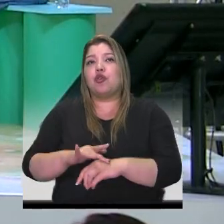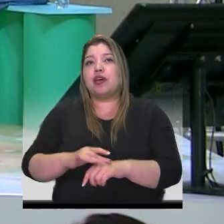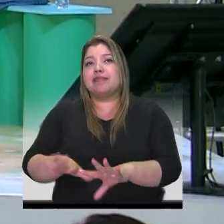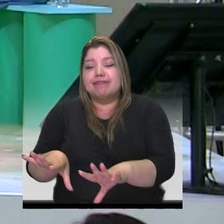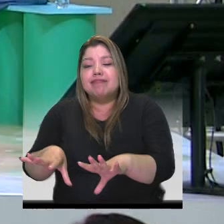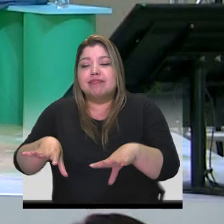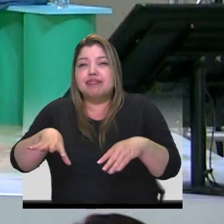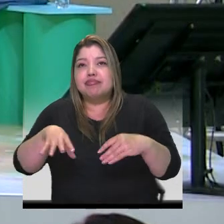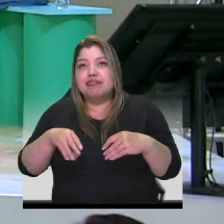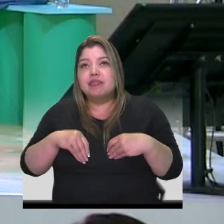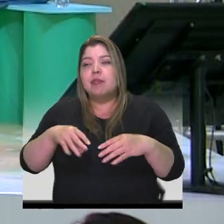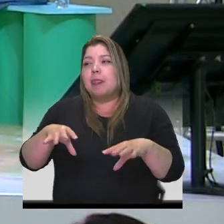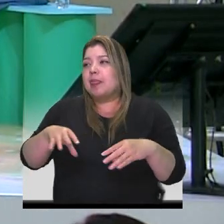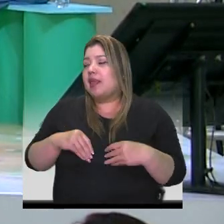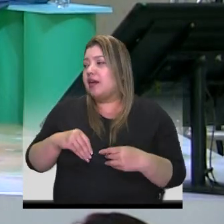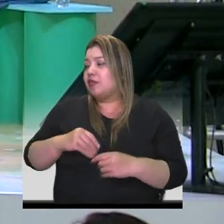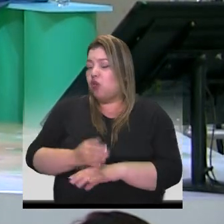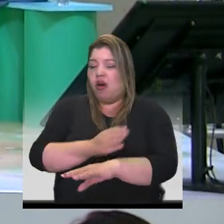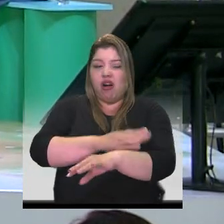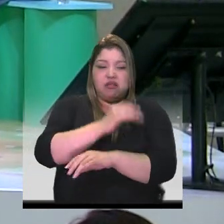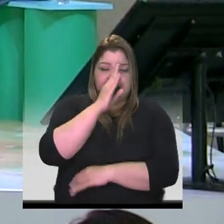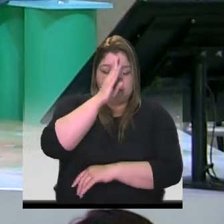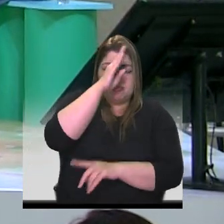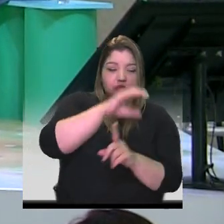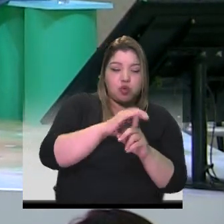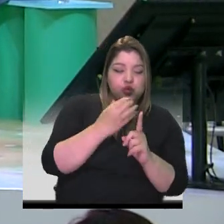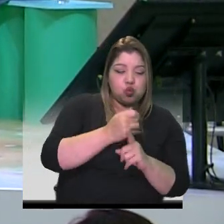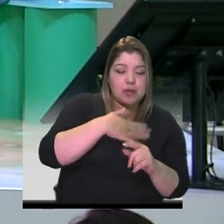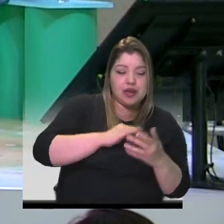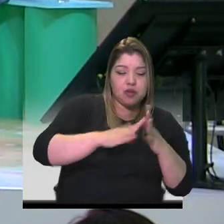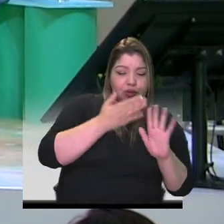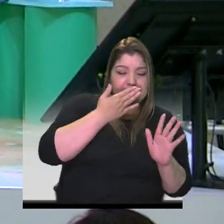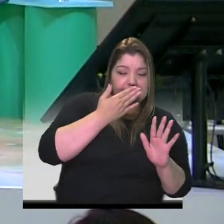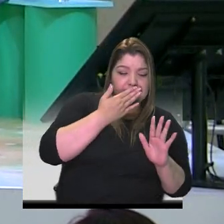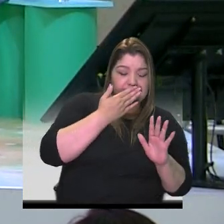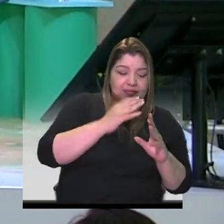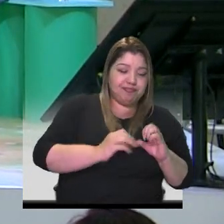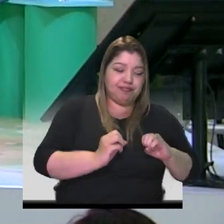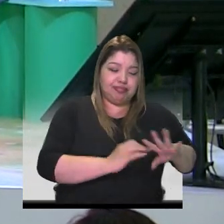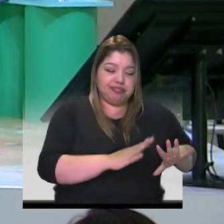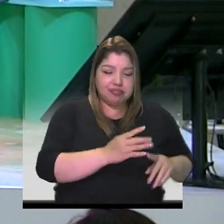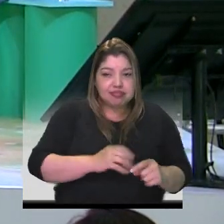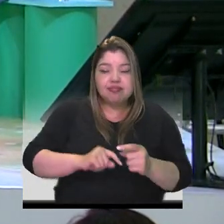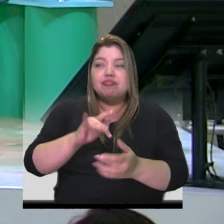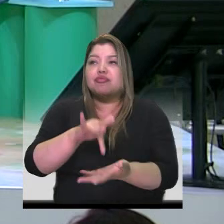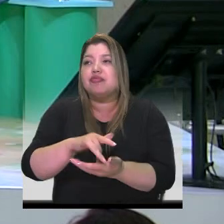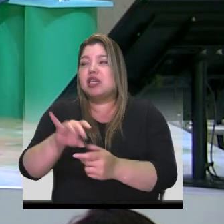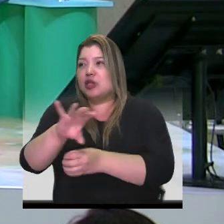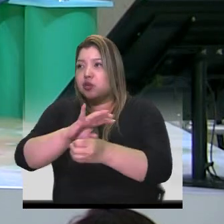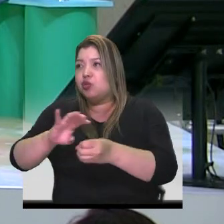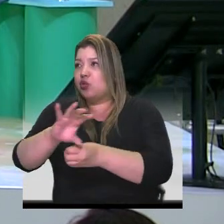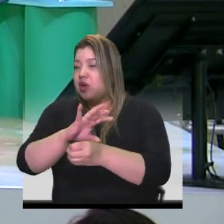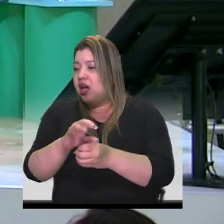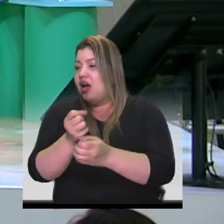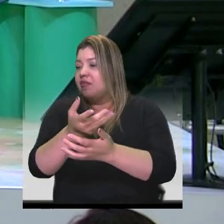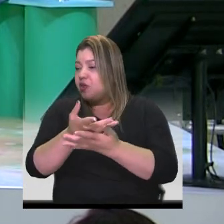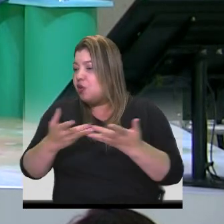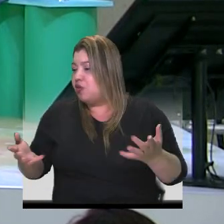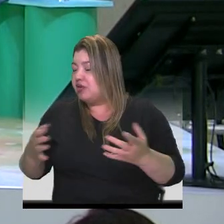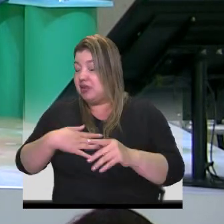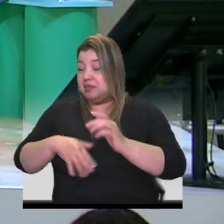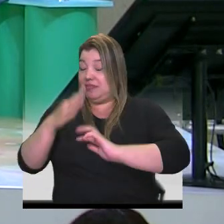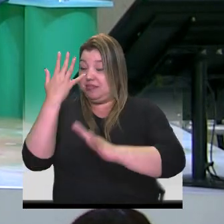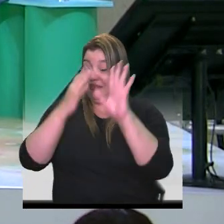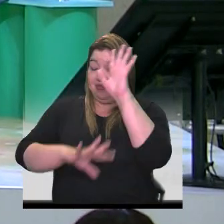De metapolización como de dinámicas sociales que se llevan a oprimir, a hacer presión sobre esos territorios